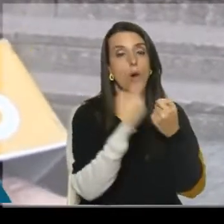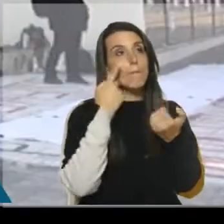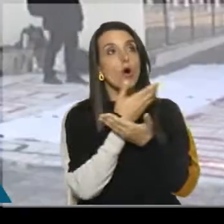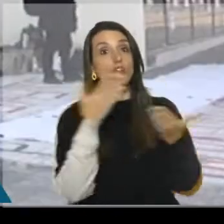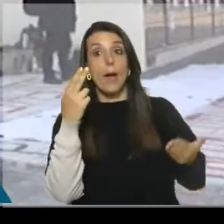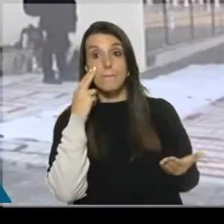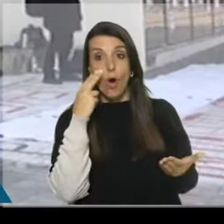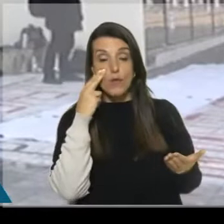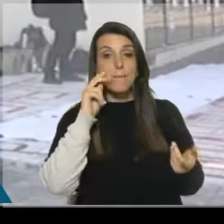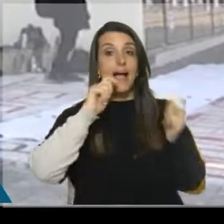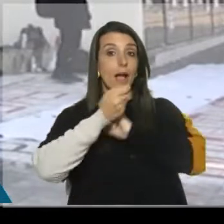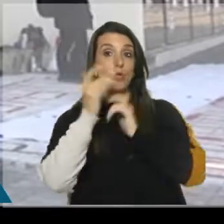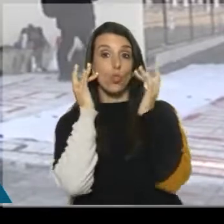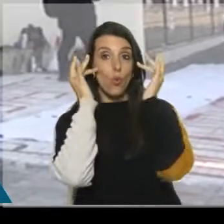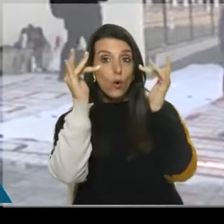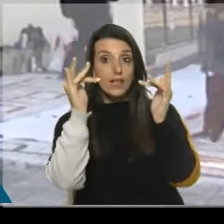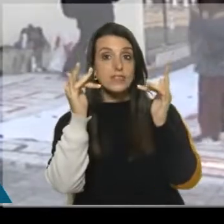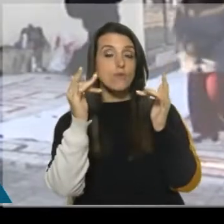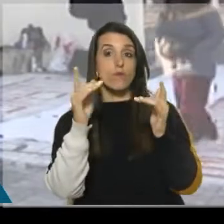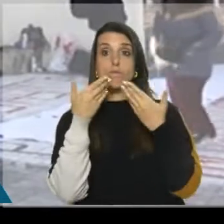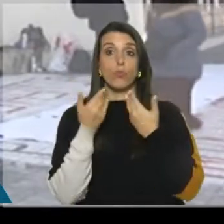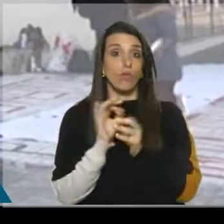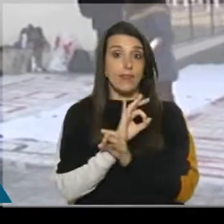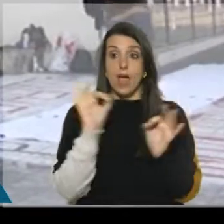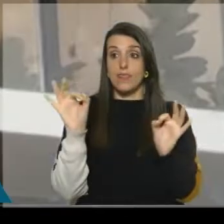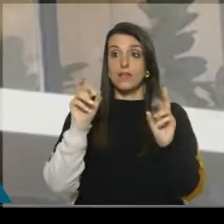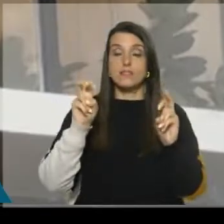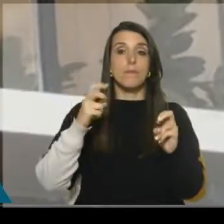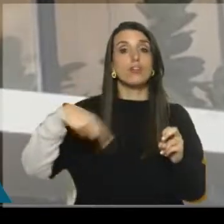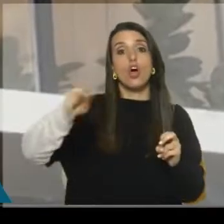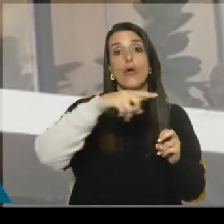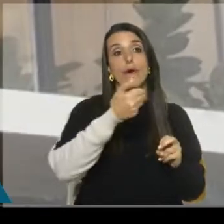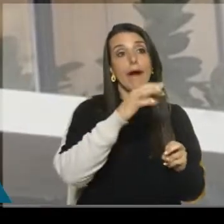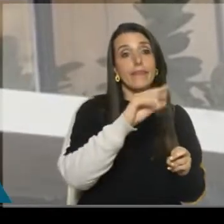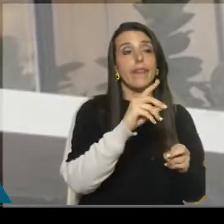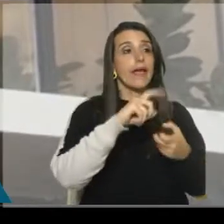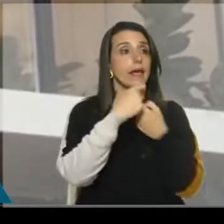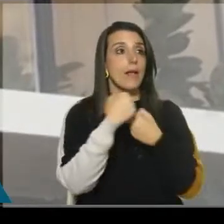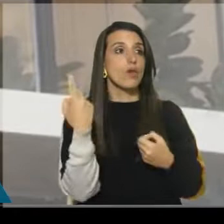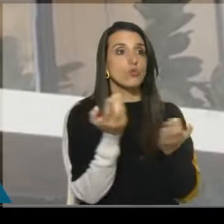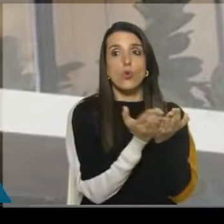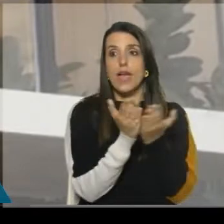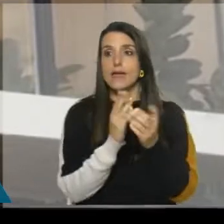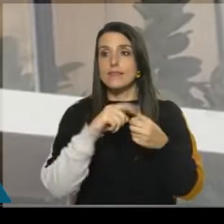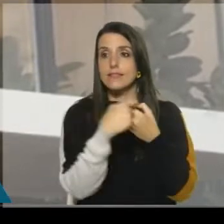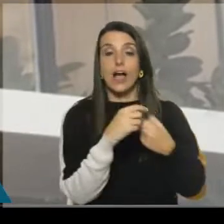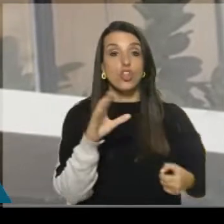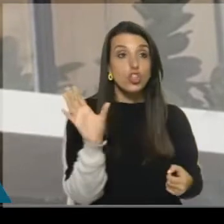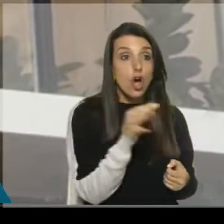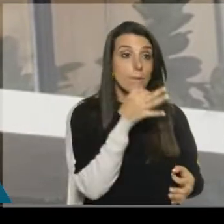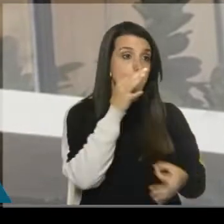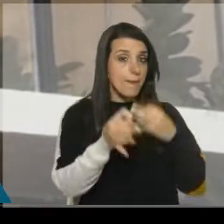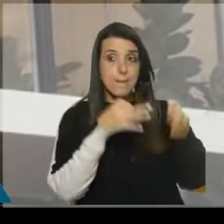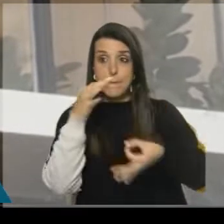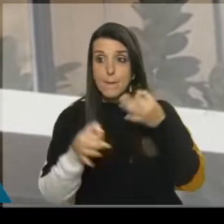conflicto la reforma educativa de carácter inconsulta en donde ya toda la parte de los gremios estudiantiles sindicales hemos expresado